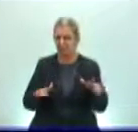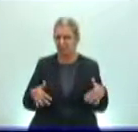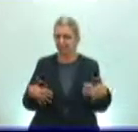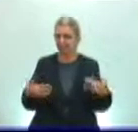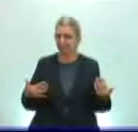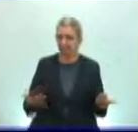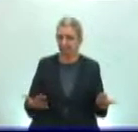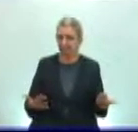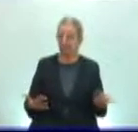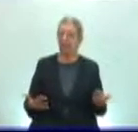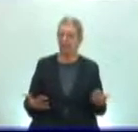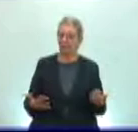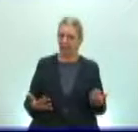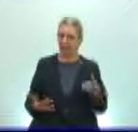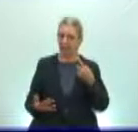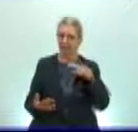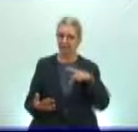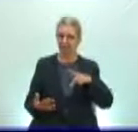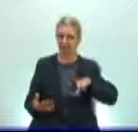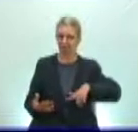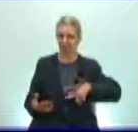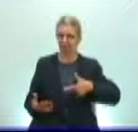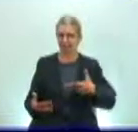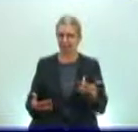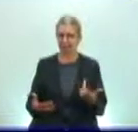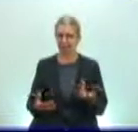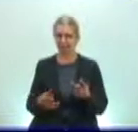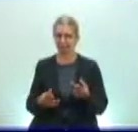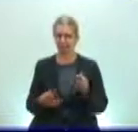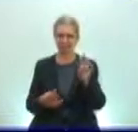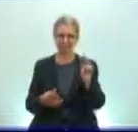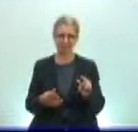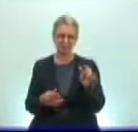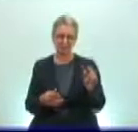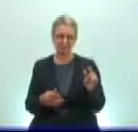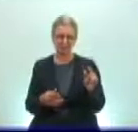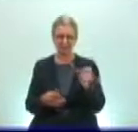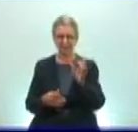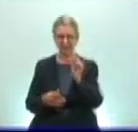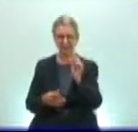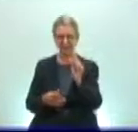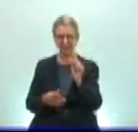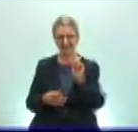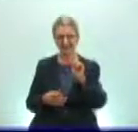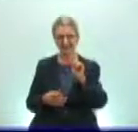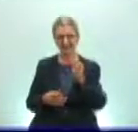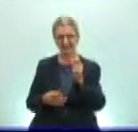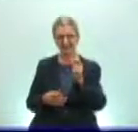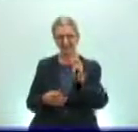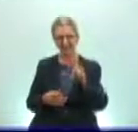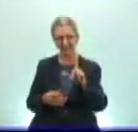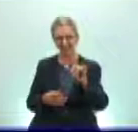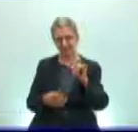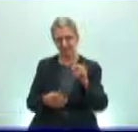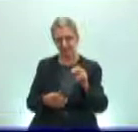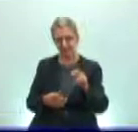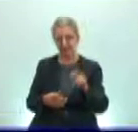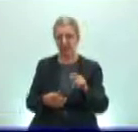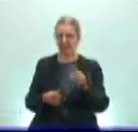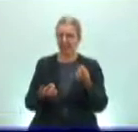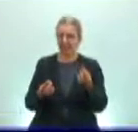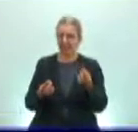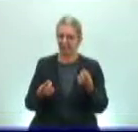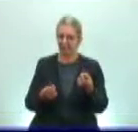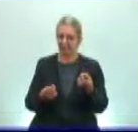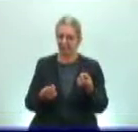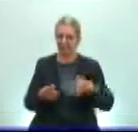ustedes pueden observar, el culto a la personalidad de Stalin, falta de democracia en la sociedad, aunque se retoman las reuniones